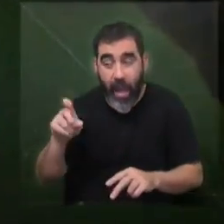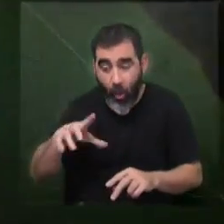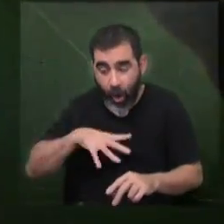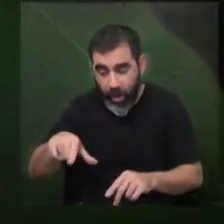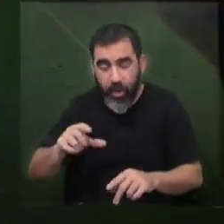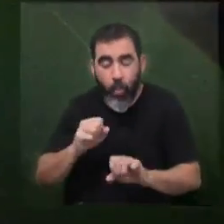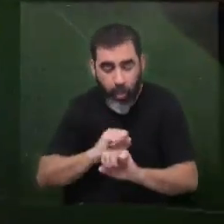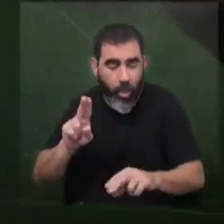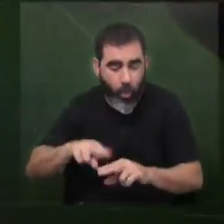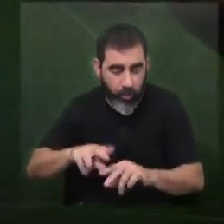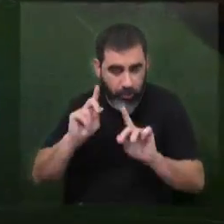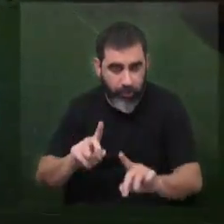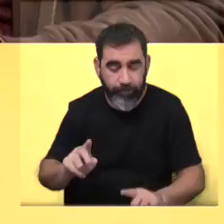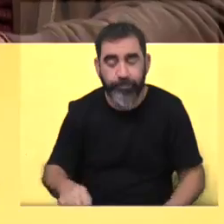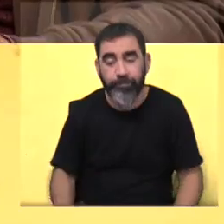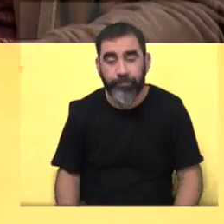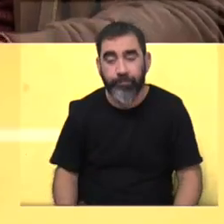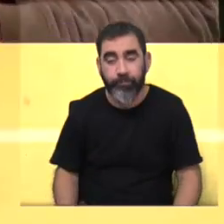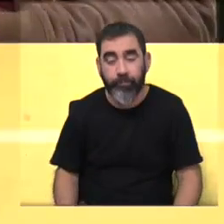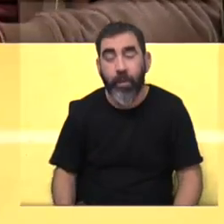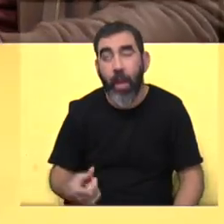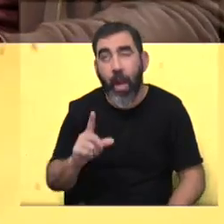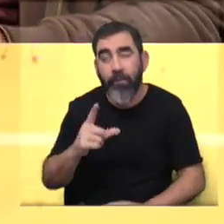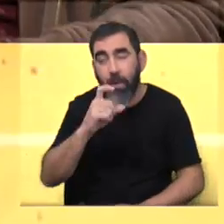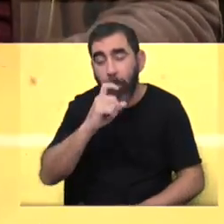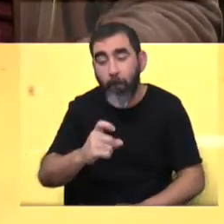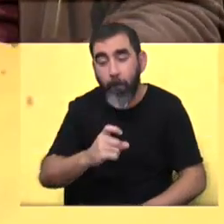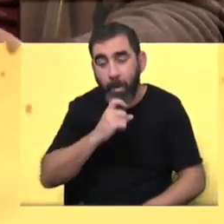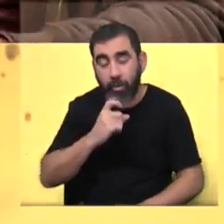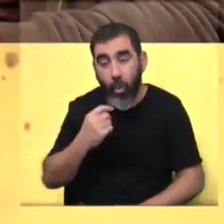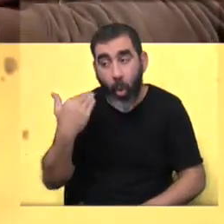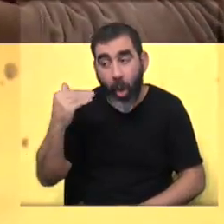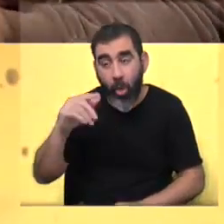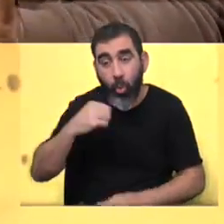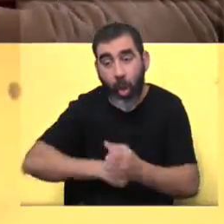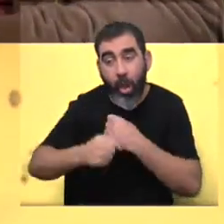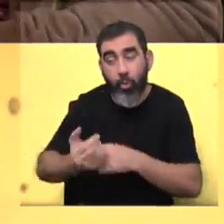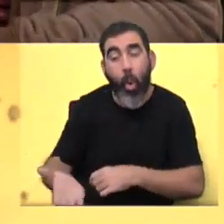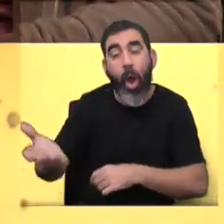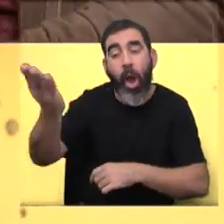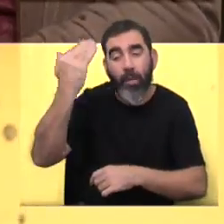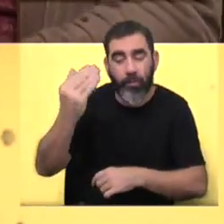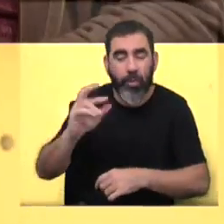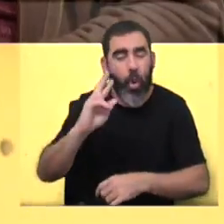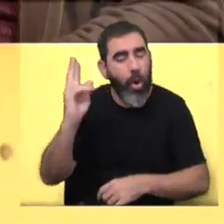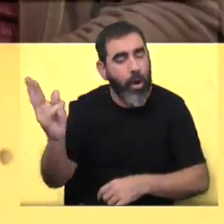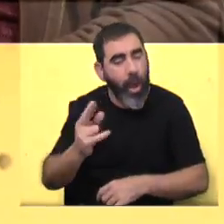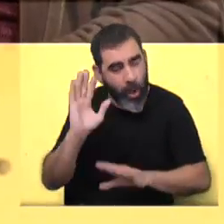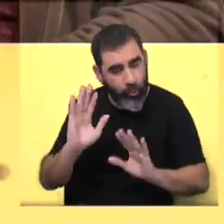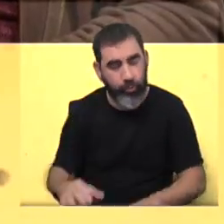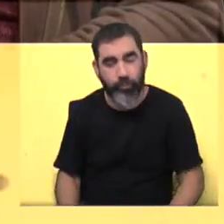casos particulares hemos encontrado en marzo adultos muy grandes que venían del otro año, pero eso es lo más raro. Es la excepción.